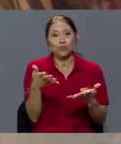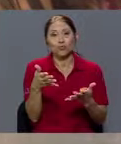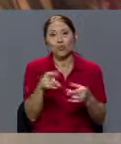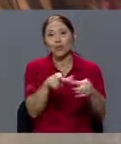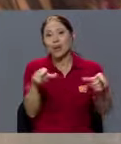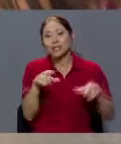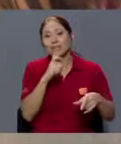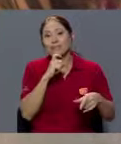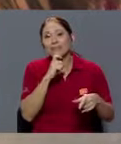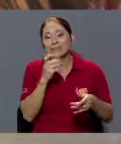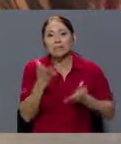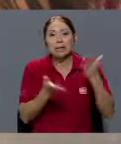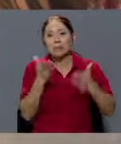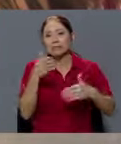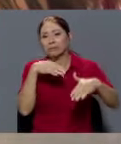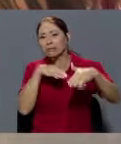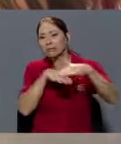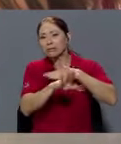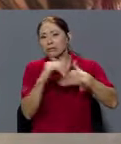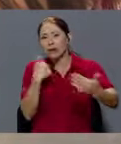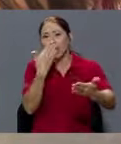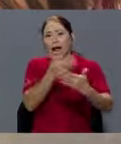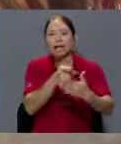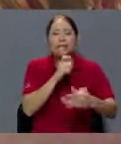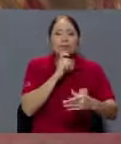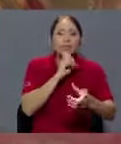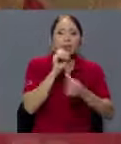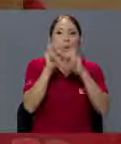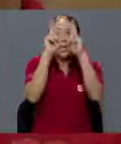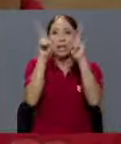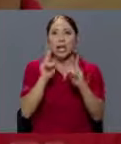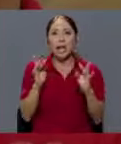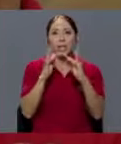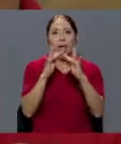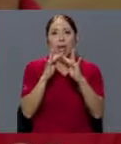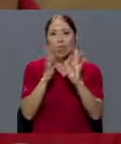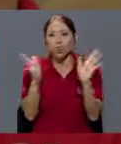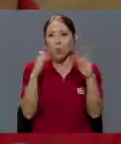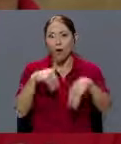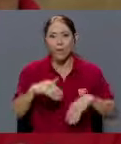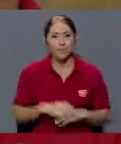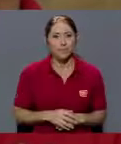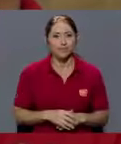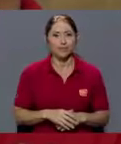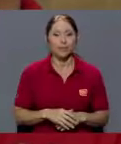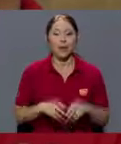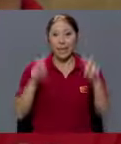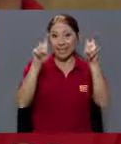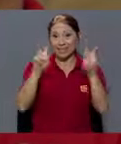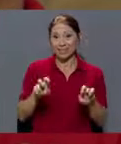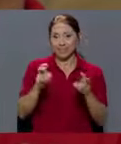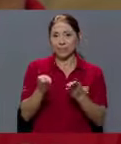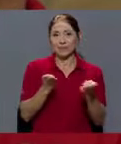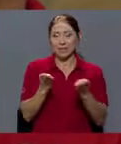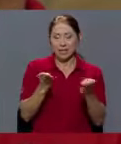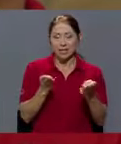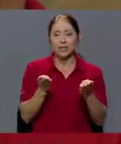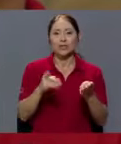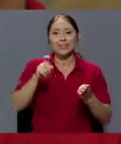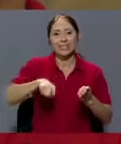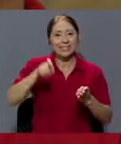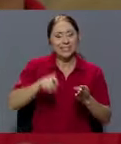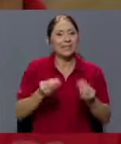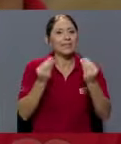¿verdad? Personas con difícil acceso, no tienen acceso a internet. La prueba de bachillerato creo que necesita